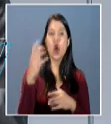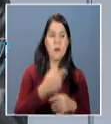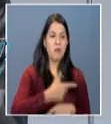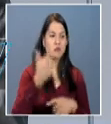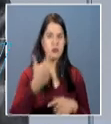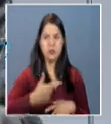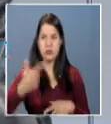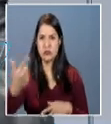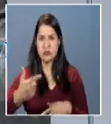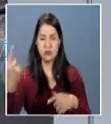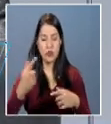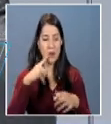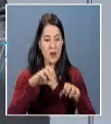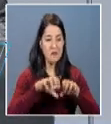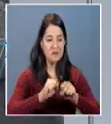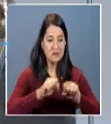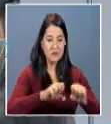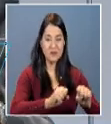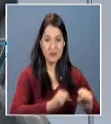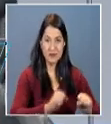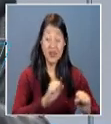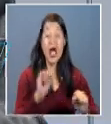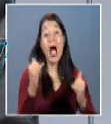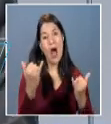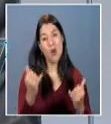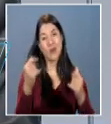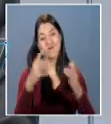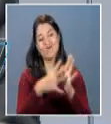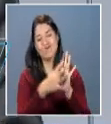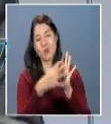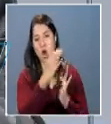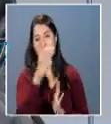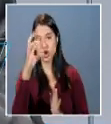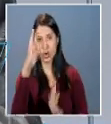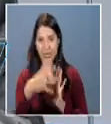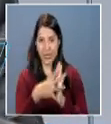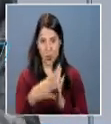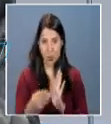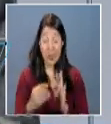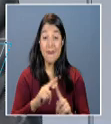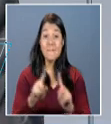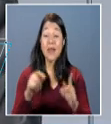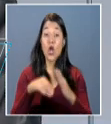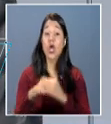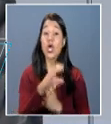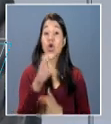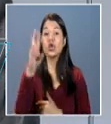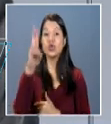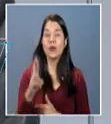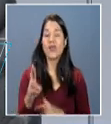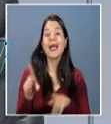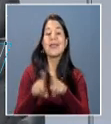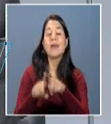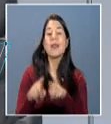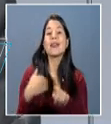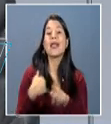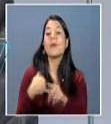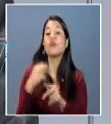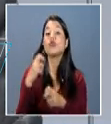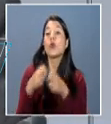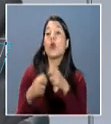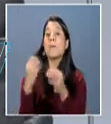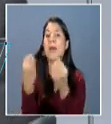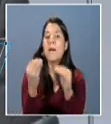estamos teniendo en Costa Rica. Pero ese es, digamos, el tema geopolítico. Pero aparte de eso, aquí en Costa Rica tenemos el problema del narcomenudeo. El Ministerio de